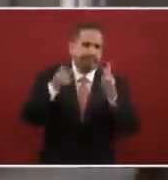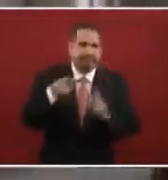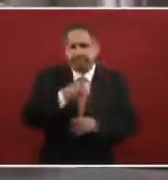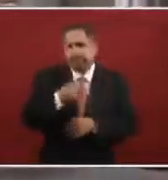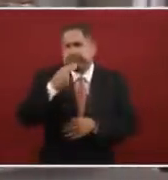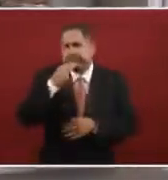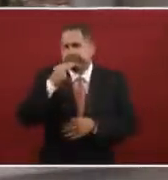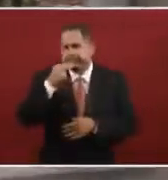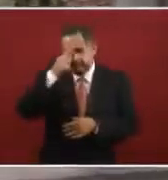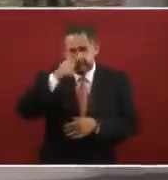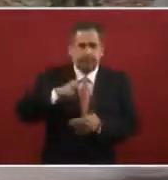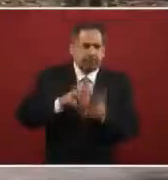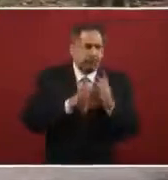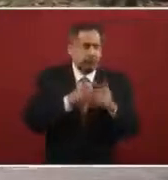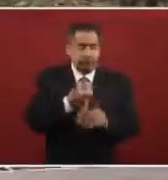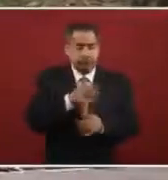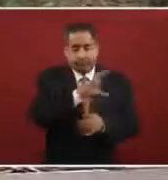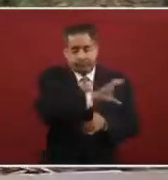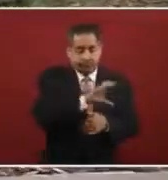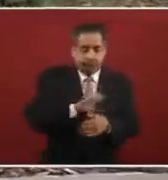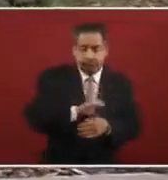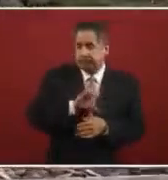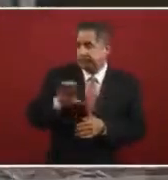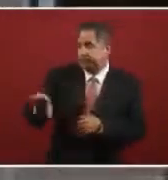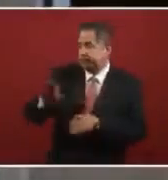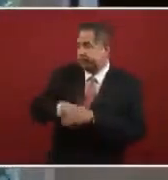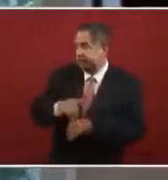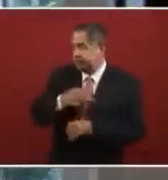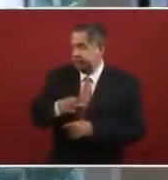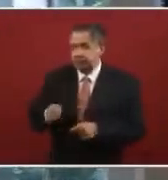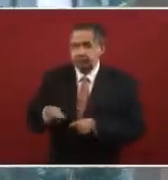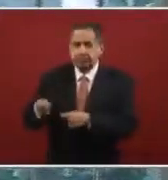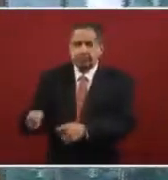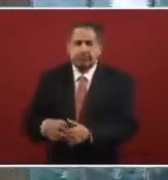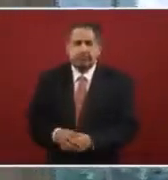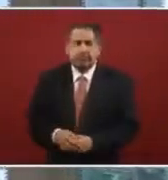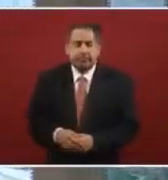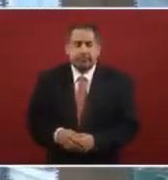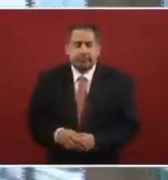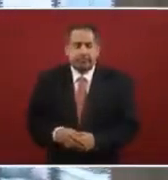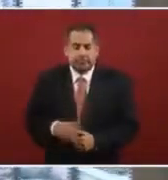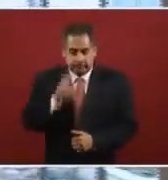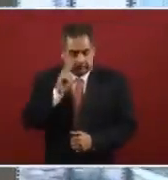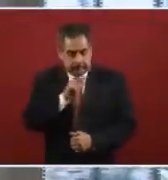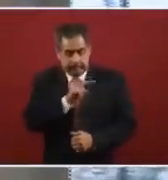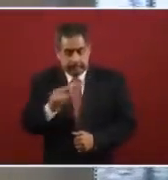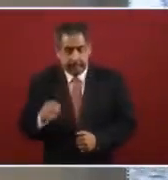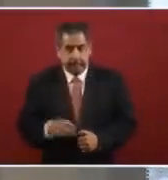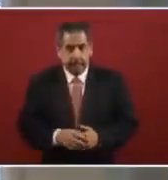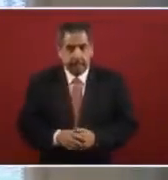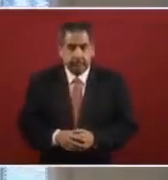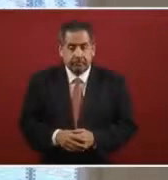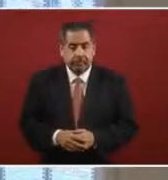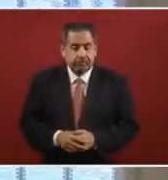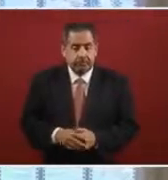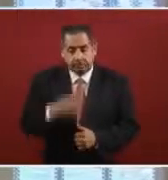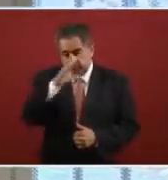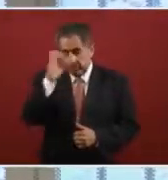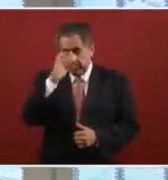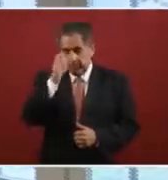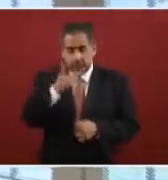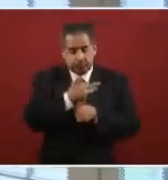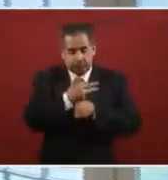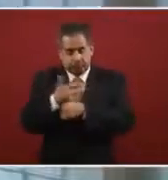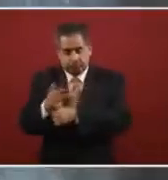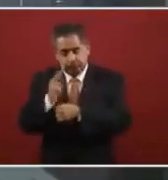estos recursos put it on de nueva sale. cuenta vayan hasta la zona no marginal del país. So it'll also be, the funds will be going to the poorest areas. El video que se